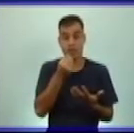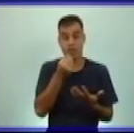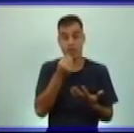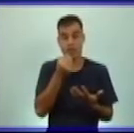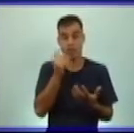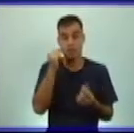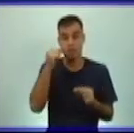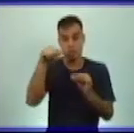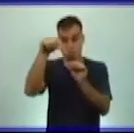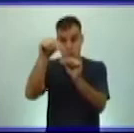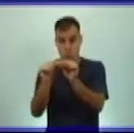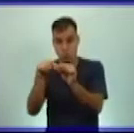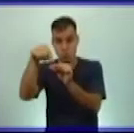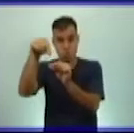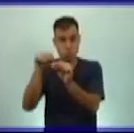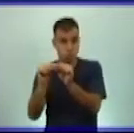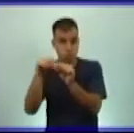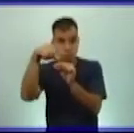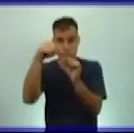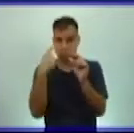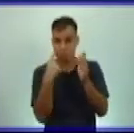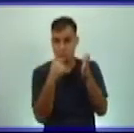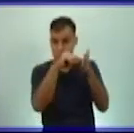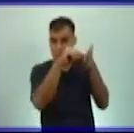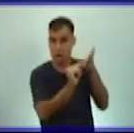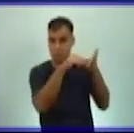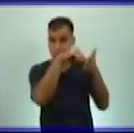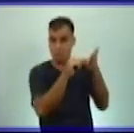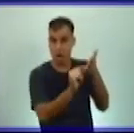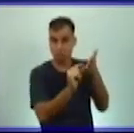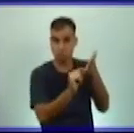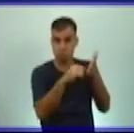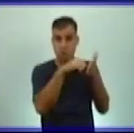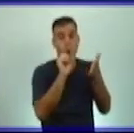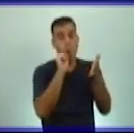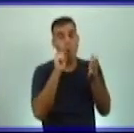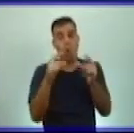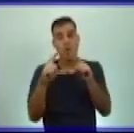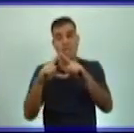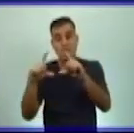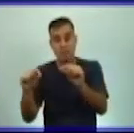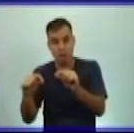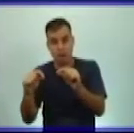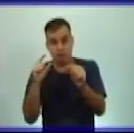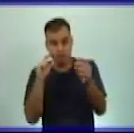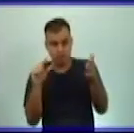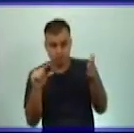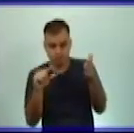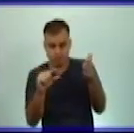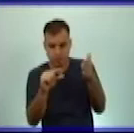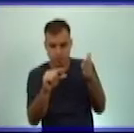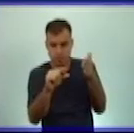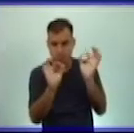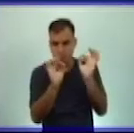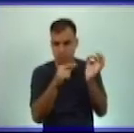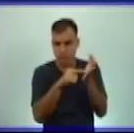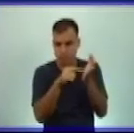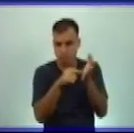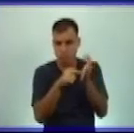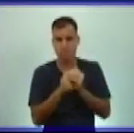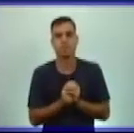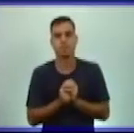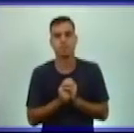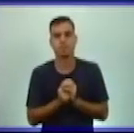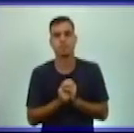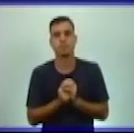un circuito o aproximar o alejar un imán a dicho circuito, a dicho contorno. Entonces, en este